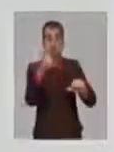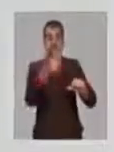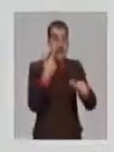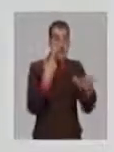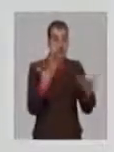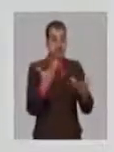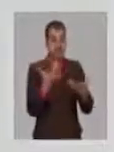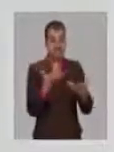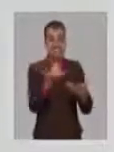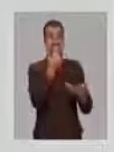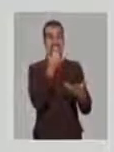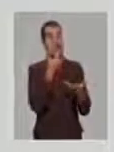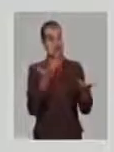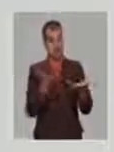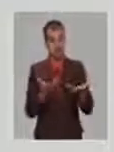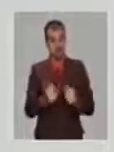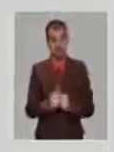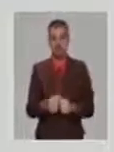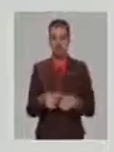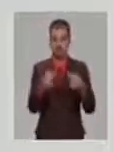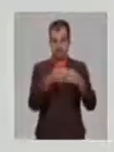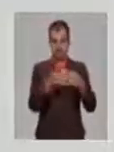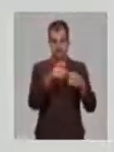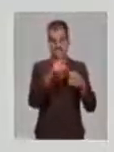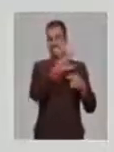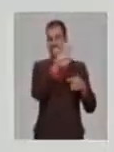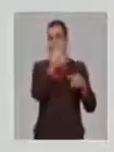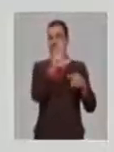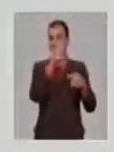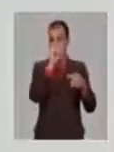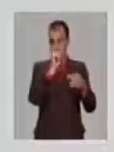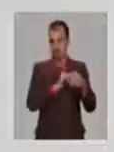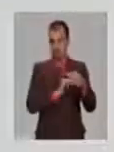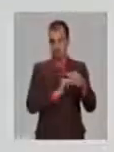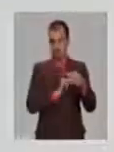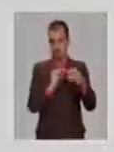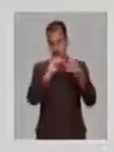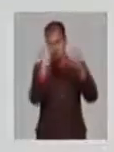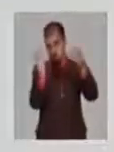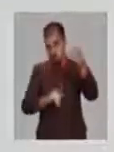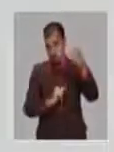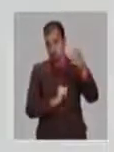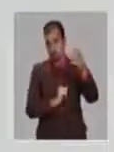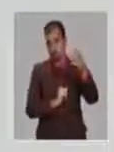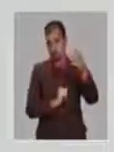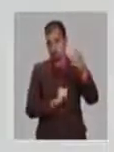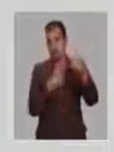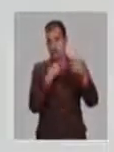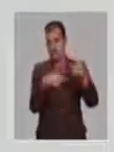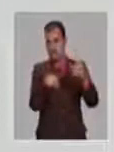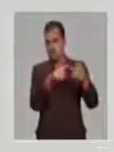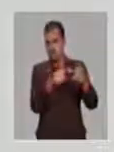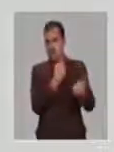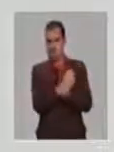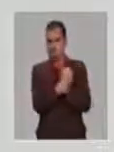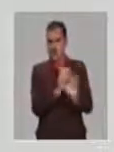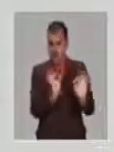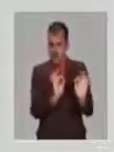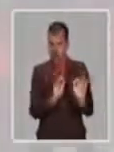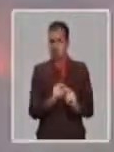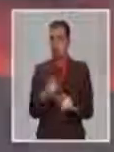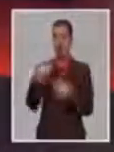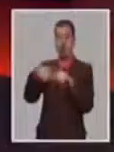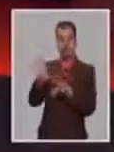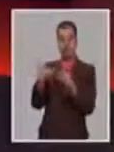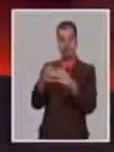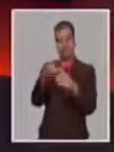población. La población mayor igual de 65 años, la población menor de 65 años sin riesgos de complicaciones y la población